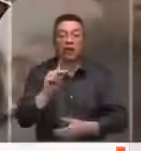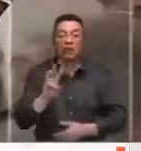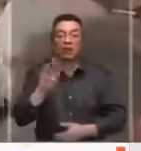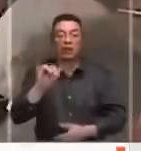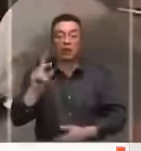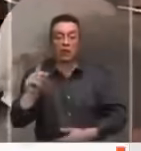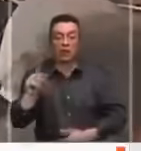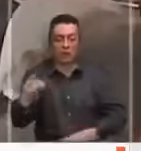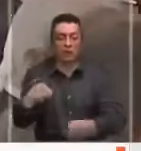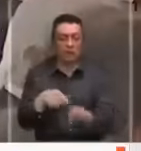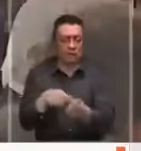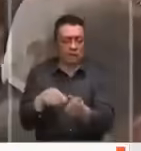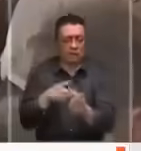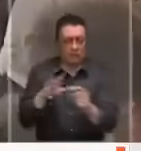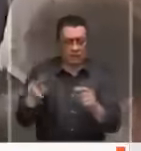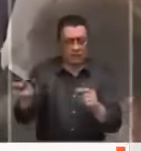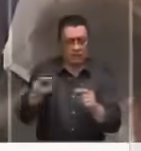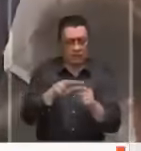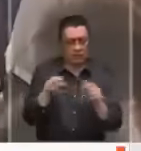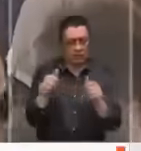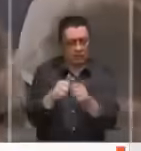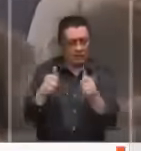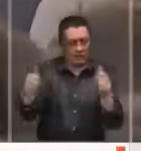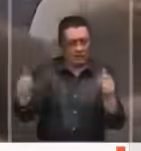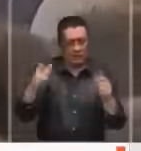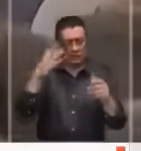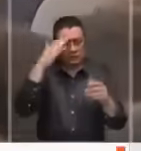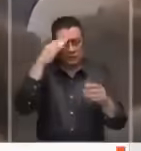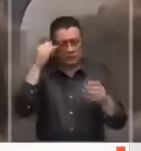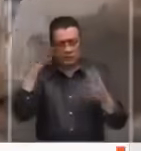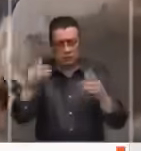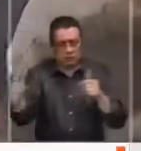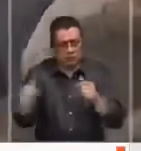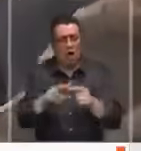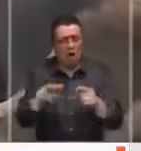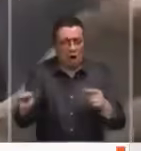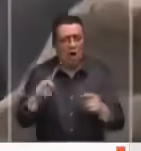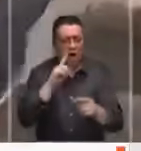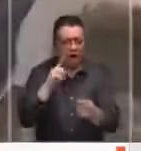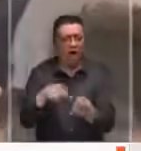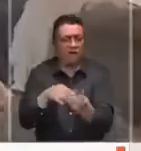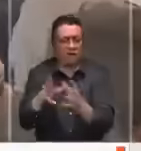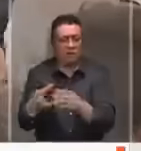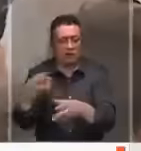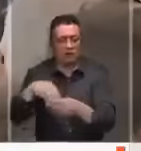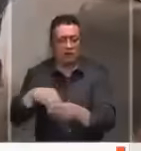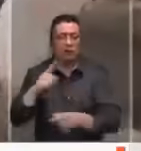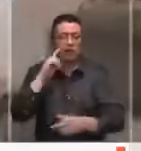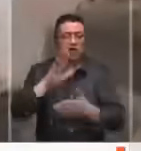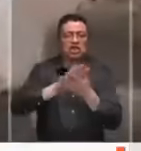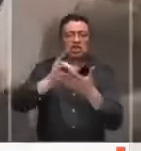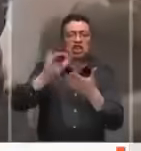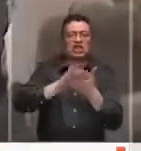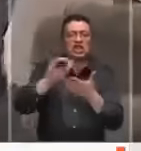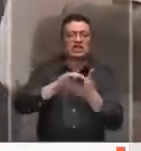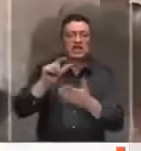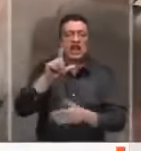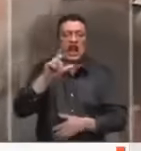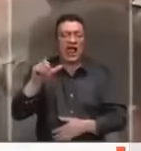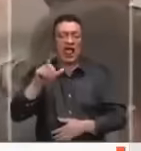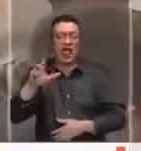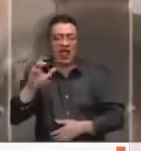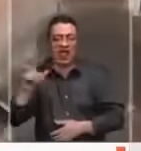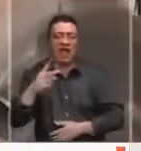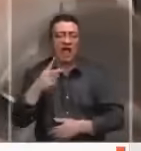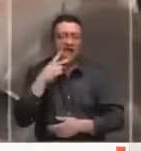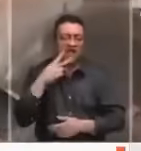Un parentesco. No me acuerdo bien el lazo, pero tiene una relación de parentesco. José Antonio Vera Gallo.